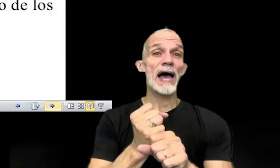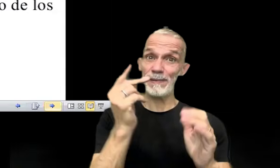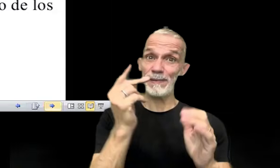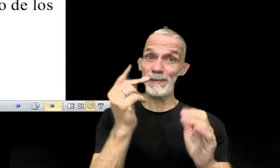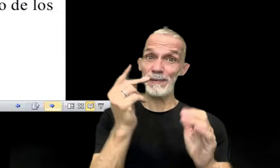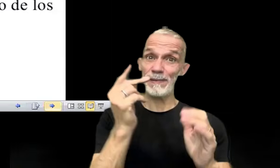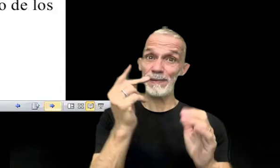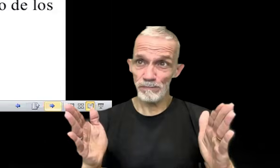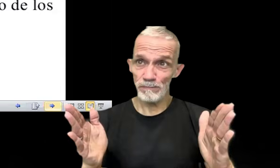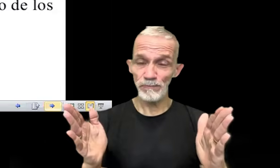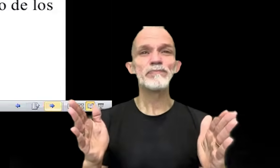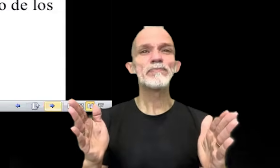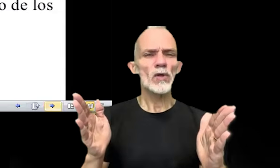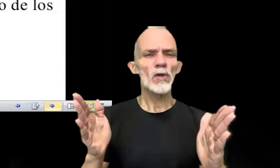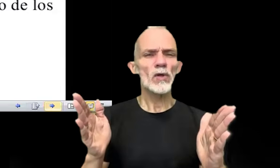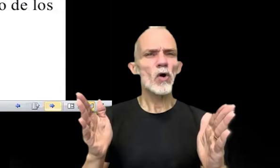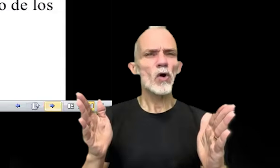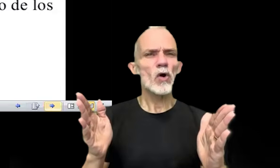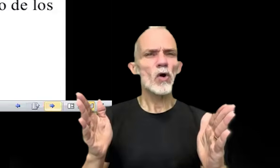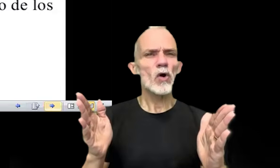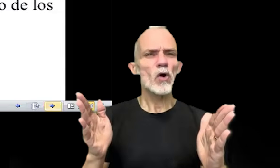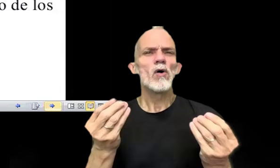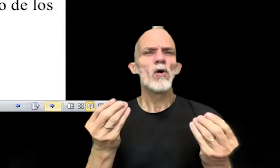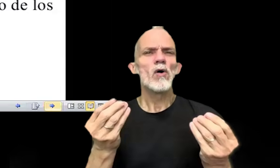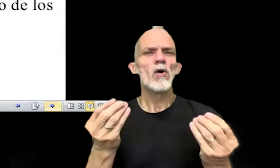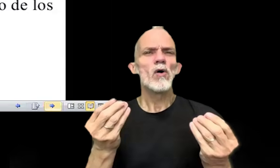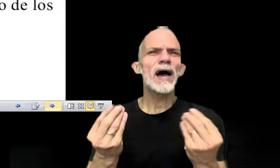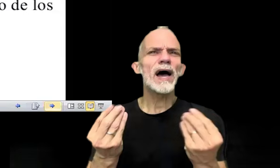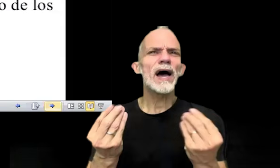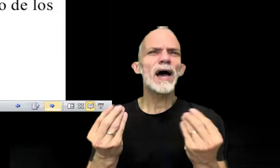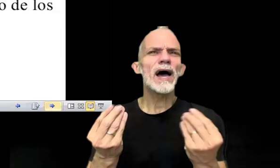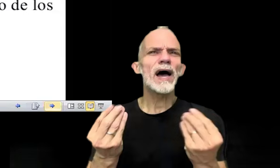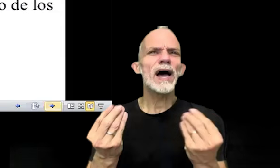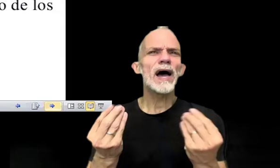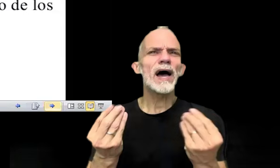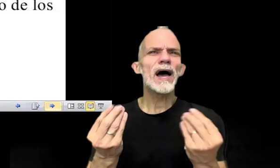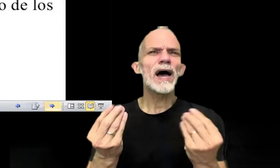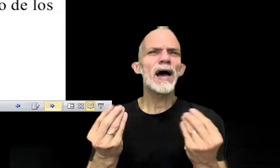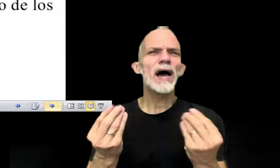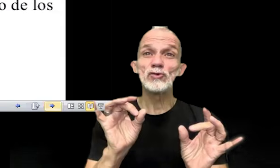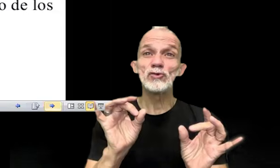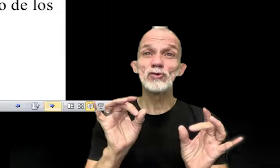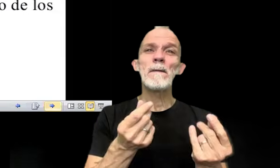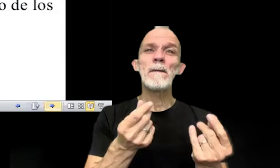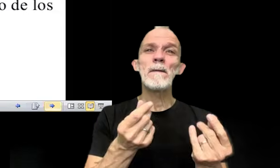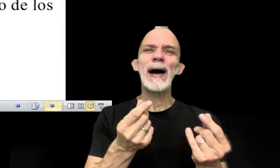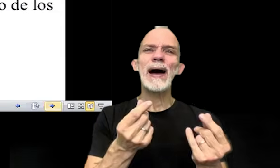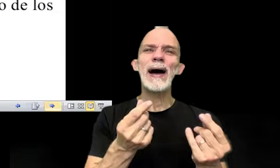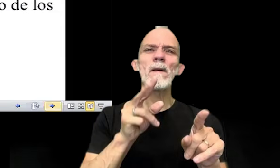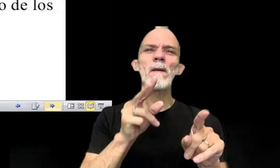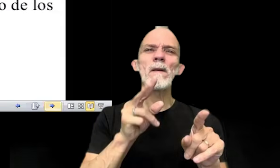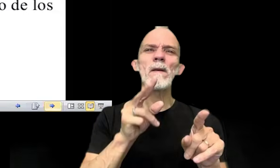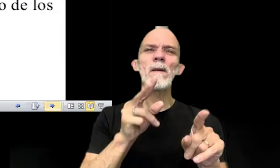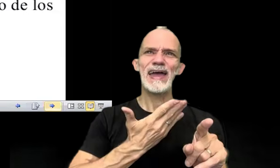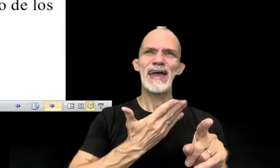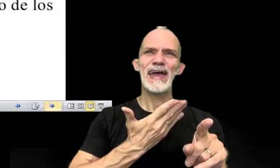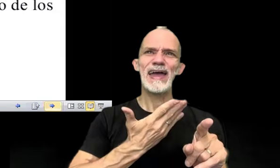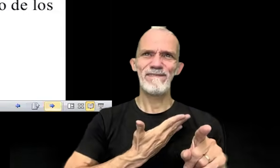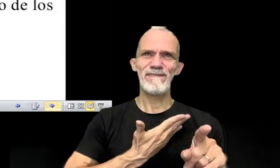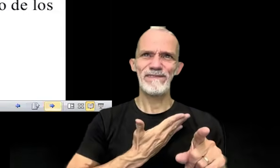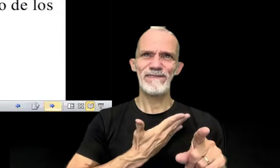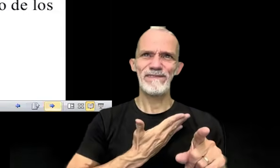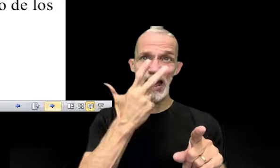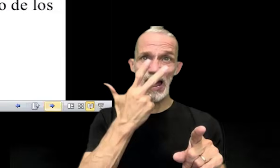inclusive, se llevó a cabo usando únicamente la evaluación fiscal homogénea, situación que cambia a